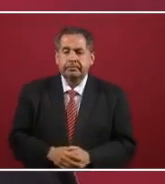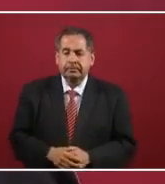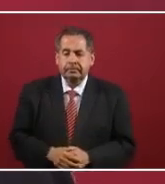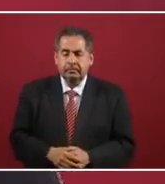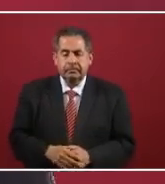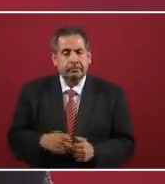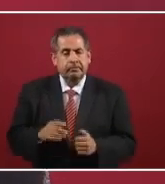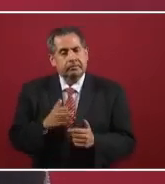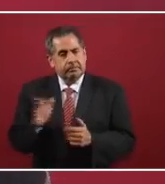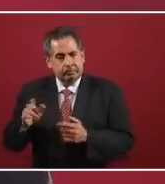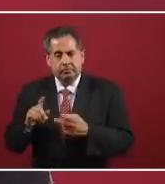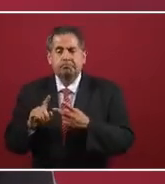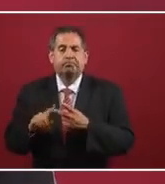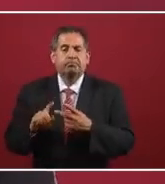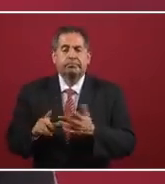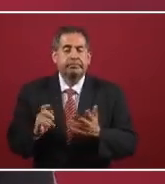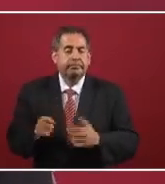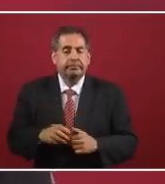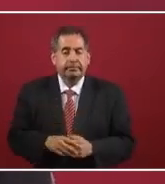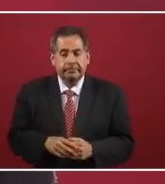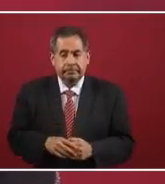Lo demás, pues,